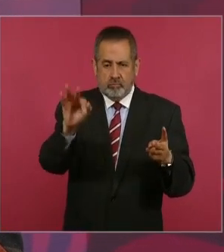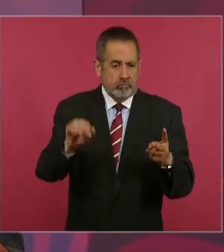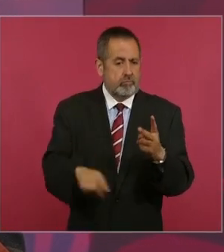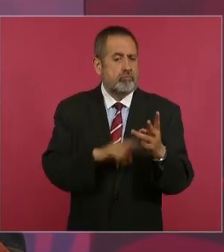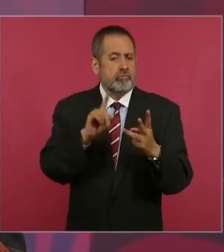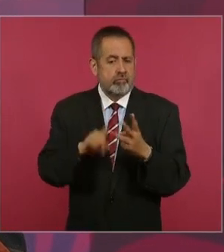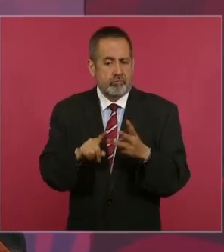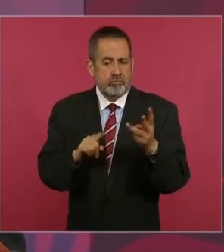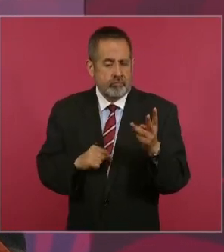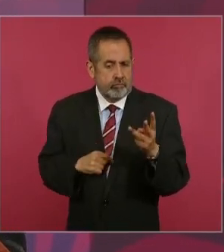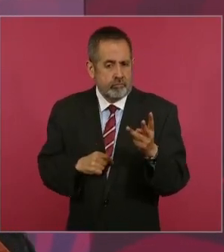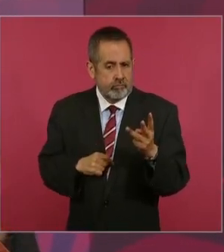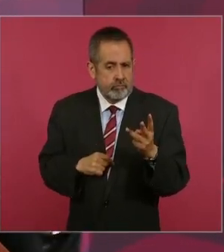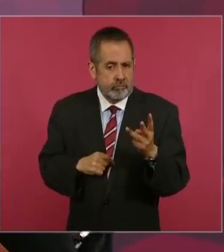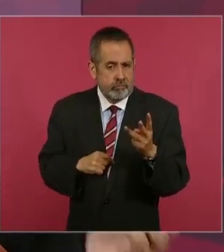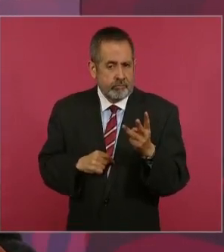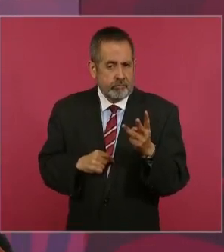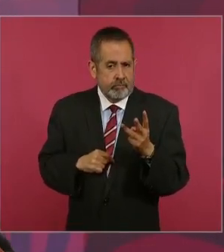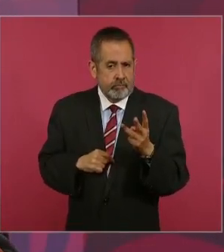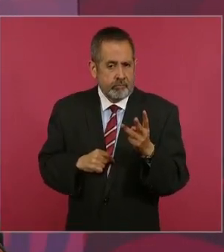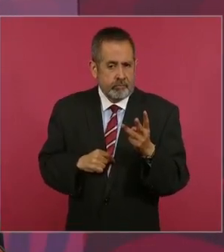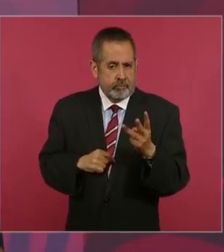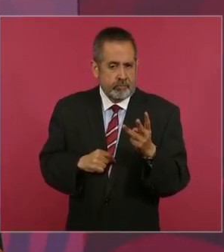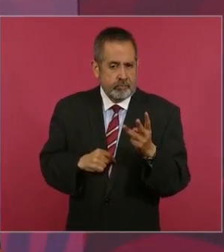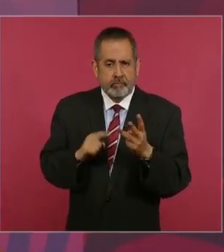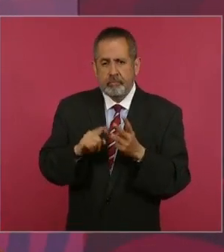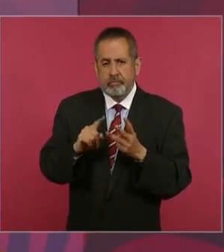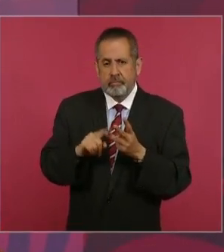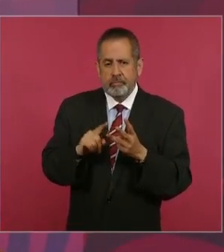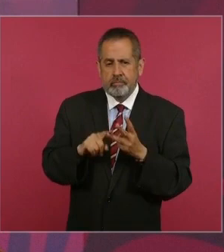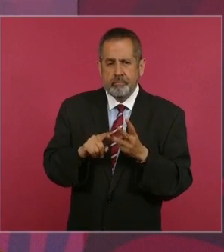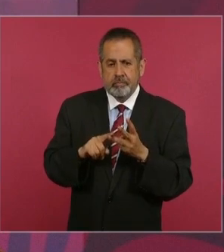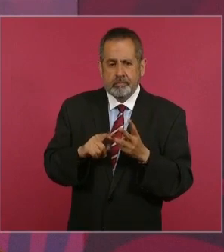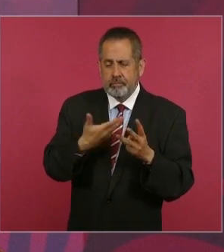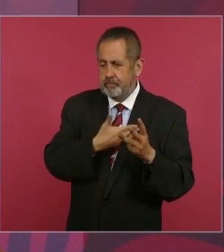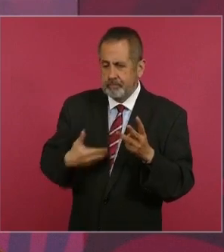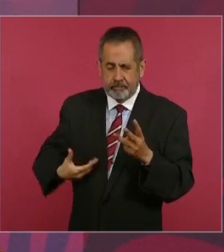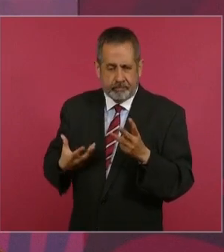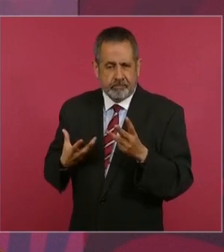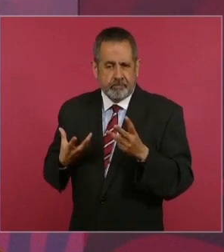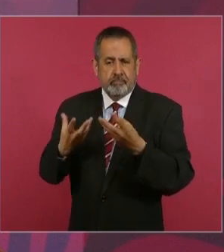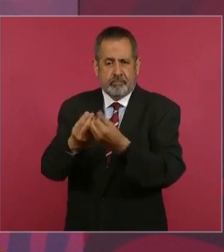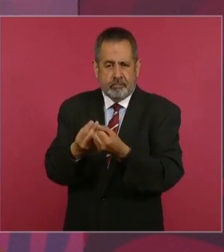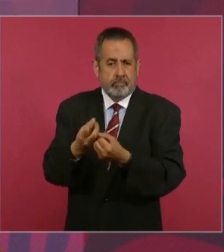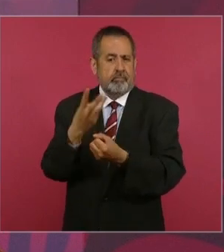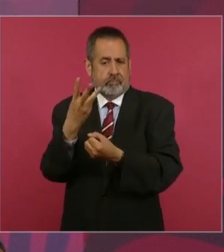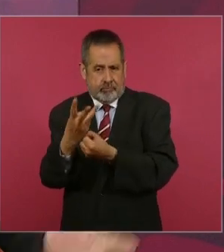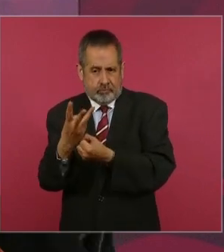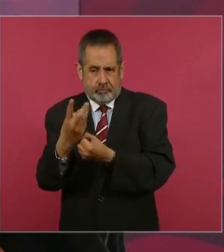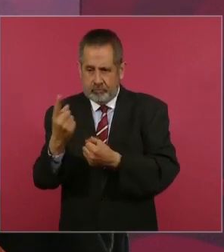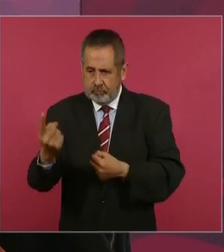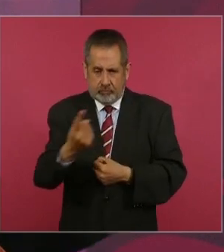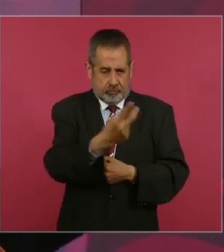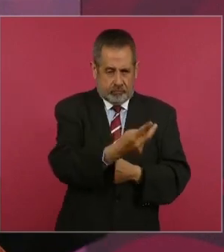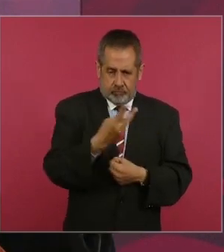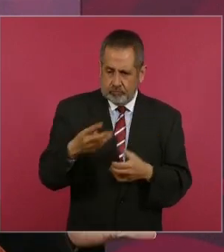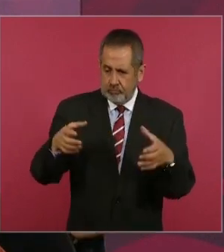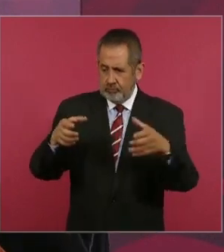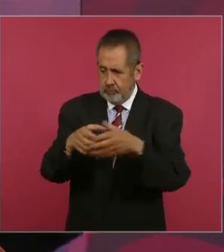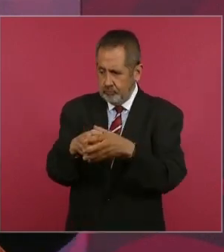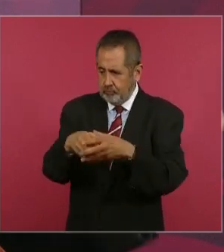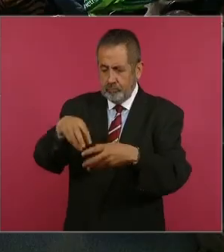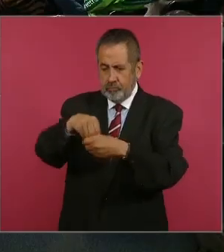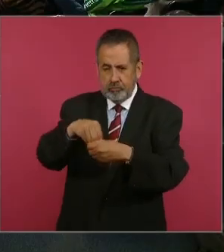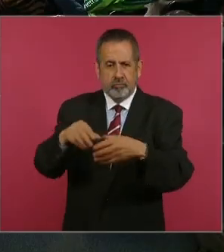judicial y va a intervenir el poder ejecutivo y yo estoy